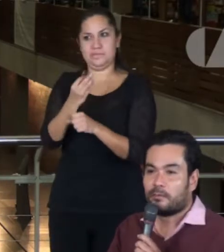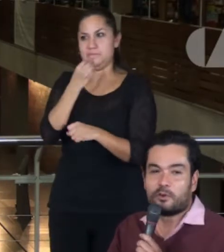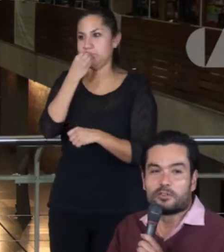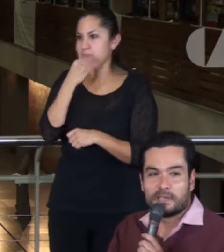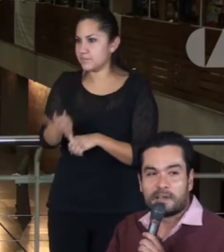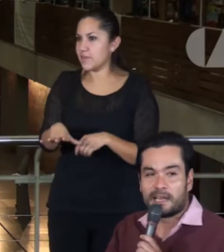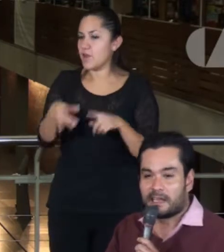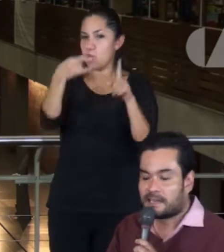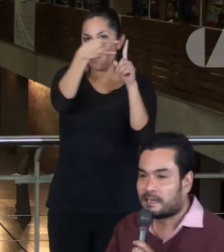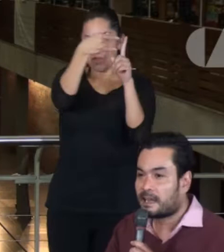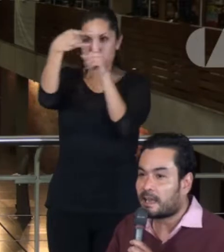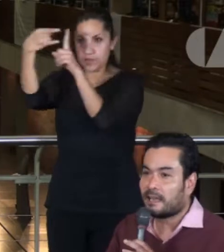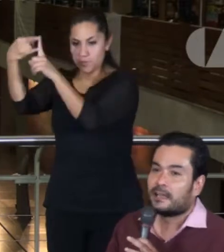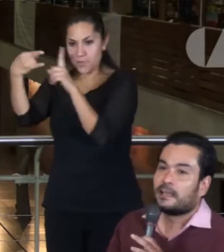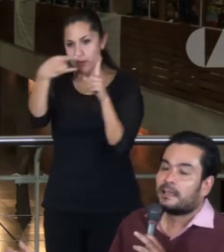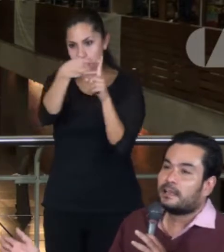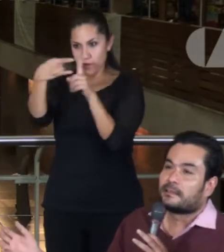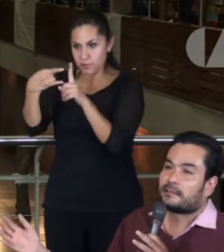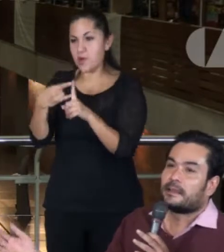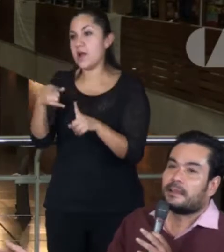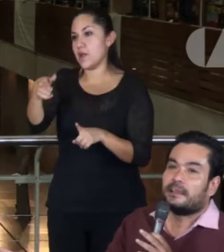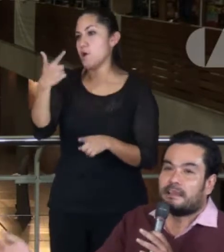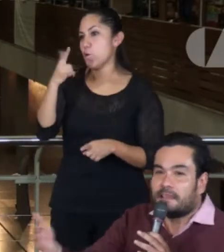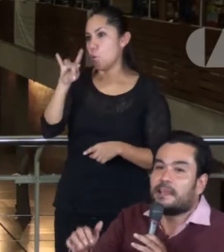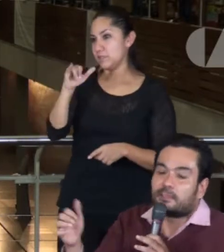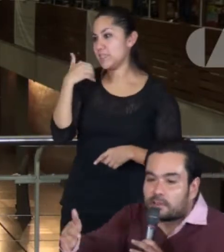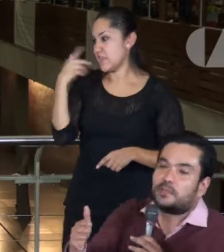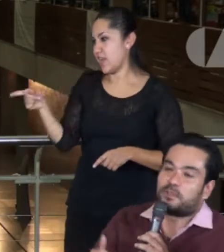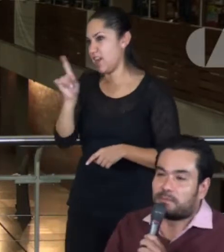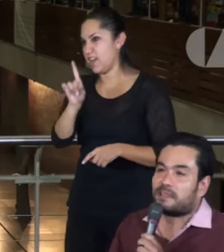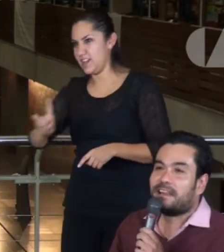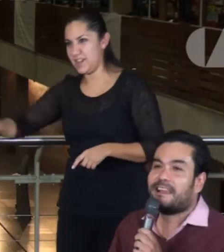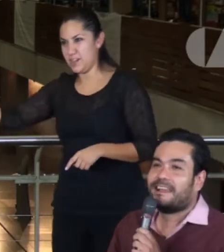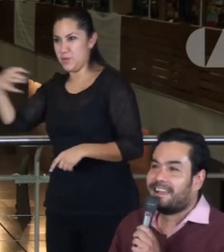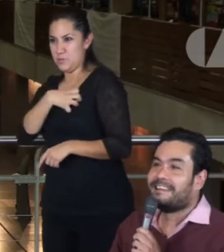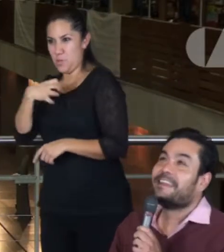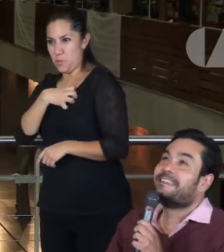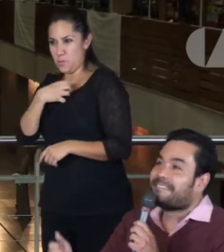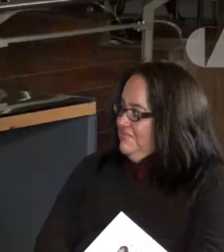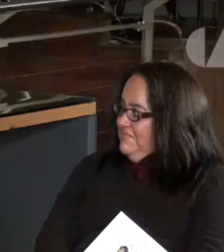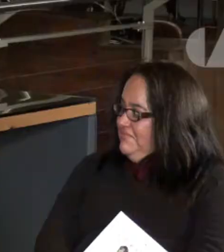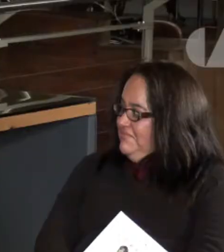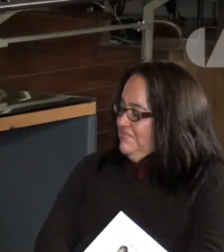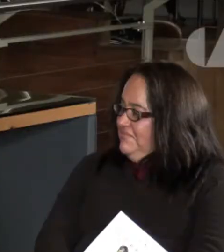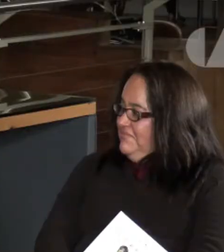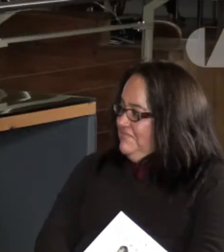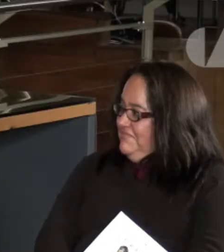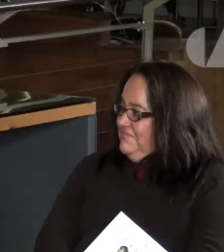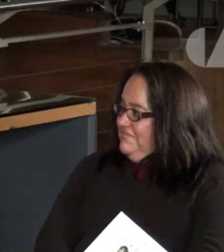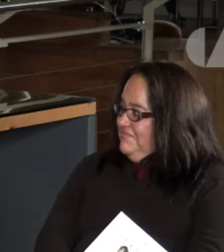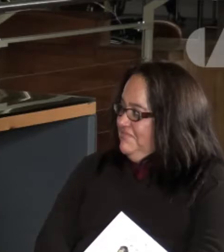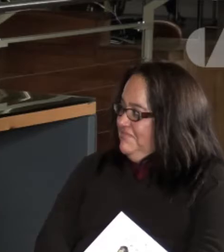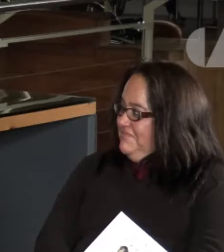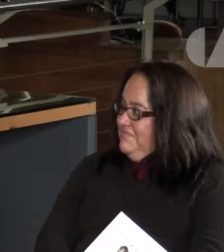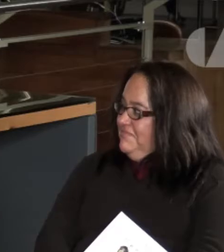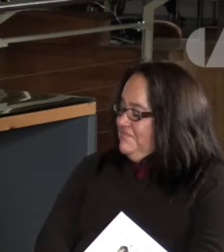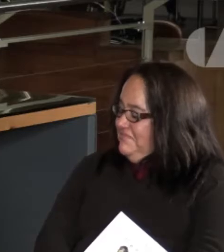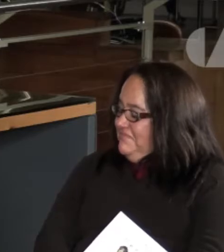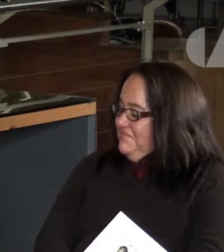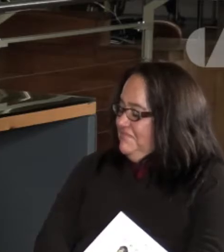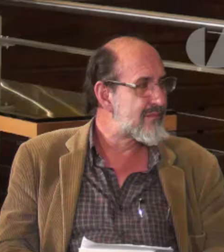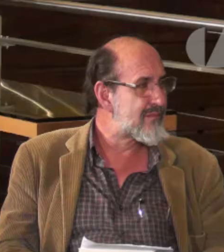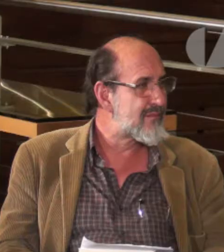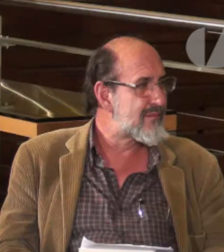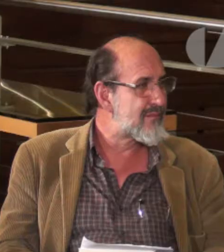guste iba a ir a ser kaká y éste y entonces pues mtl el niño que quiere jugar con él a